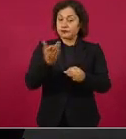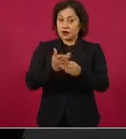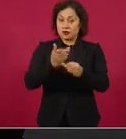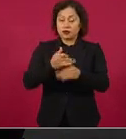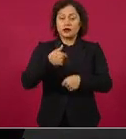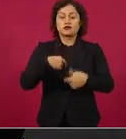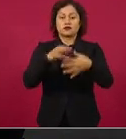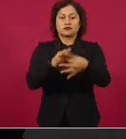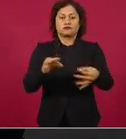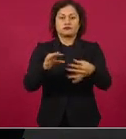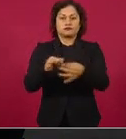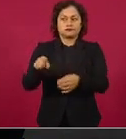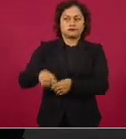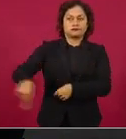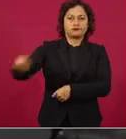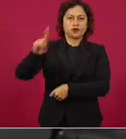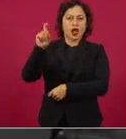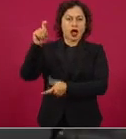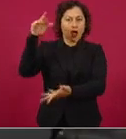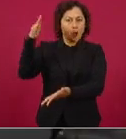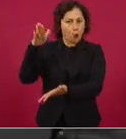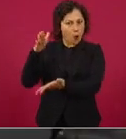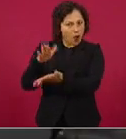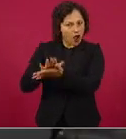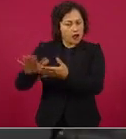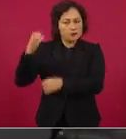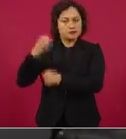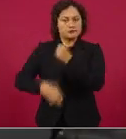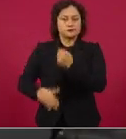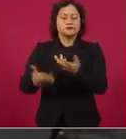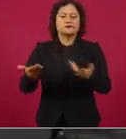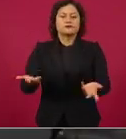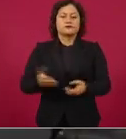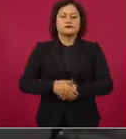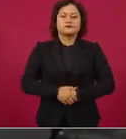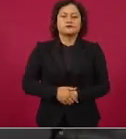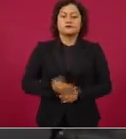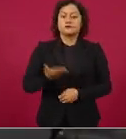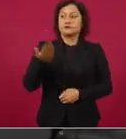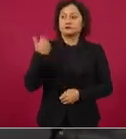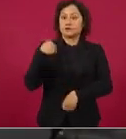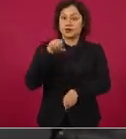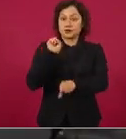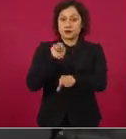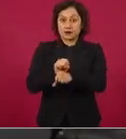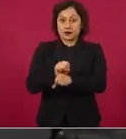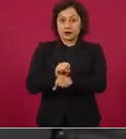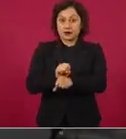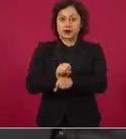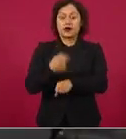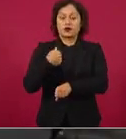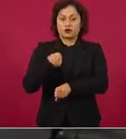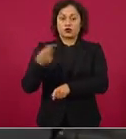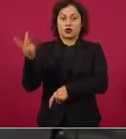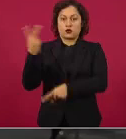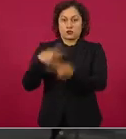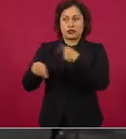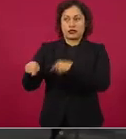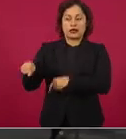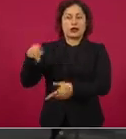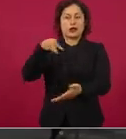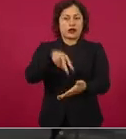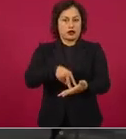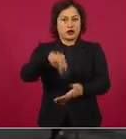se colapsa el agua. En estos la semana pasada, cuando estaba aquí, y el día de hoy,